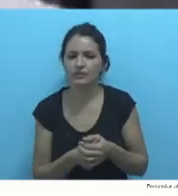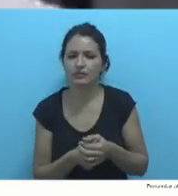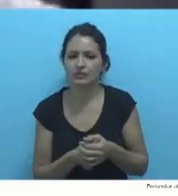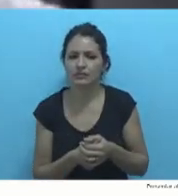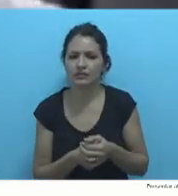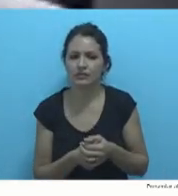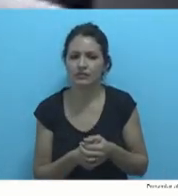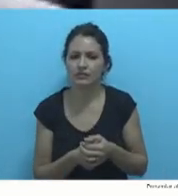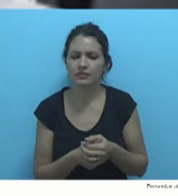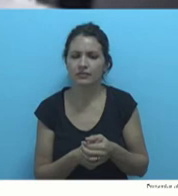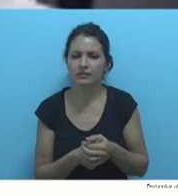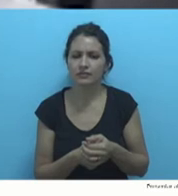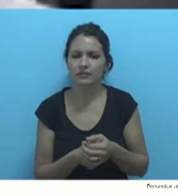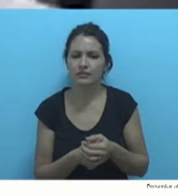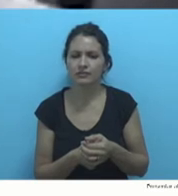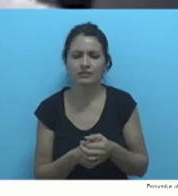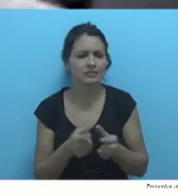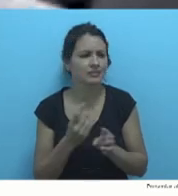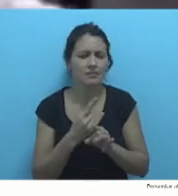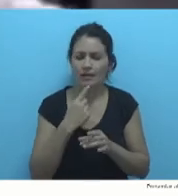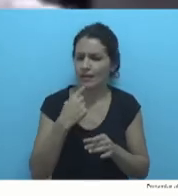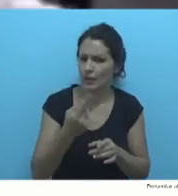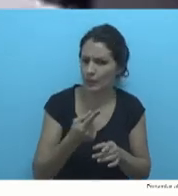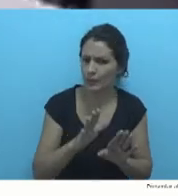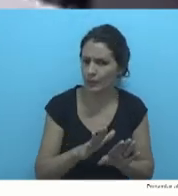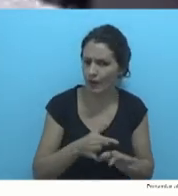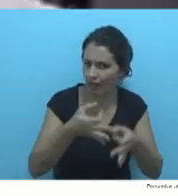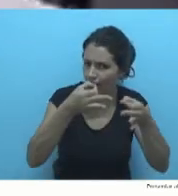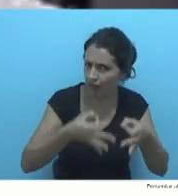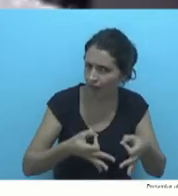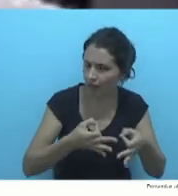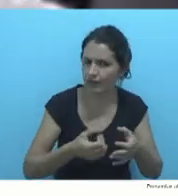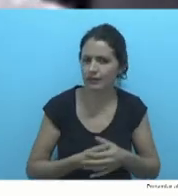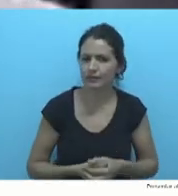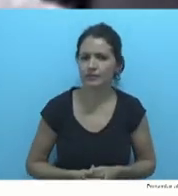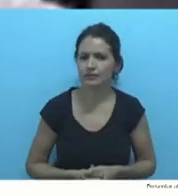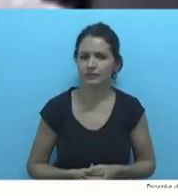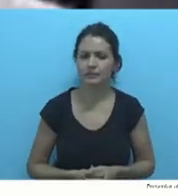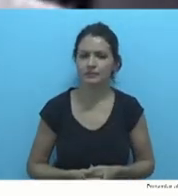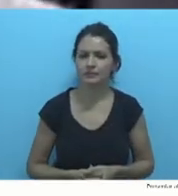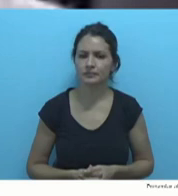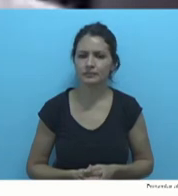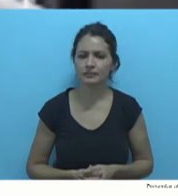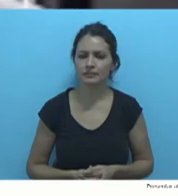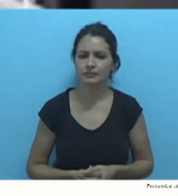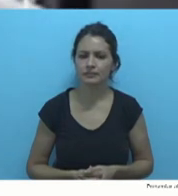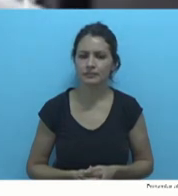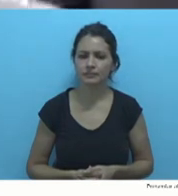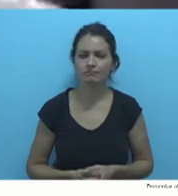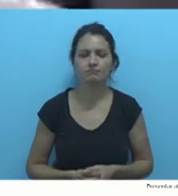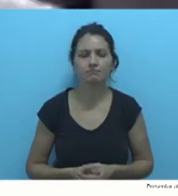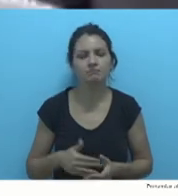él, tenían una respuesta y esa respuesta, lo que él planteaba, después se cumplía. Así que